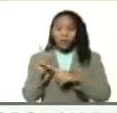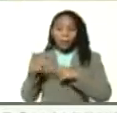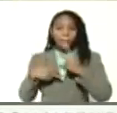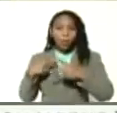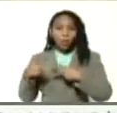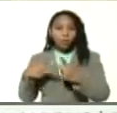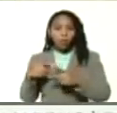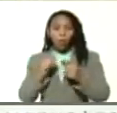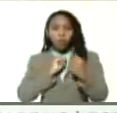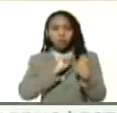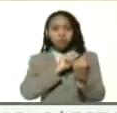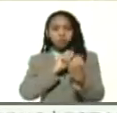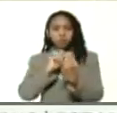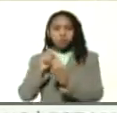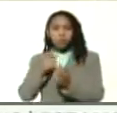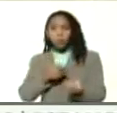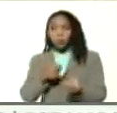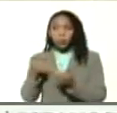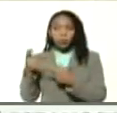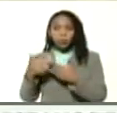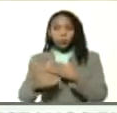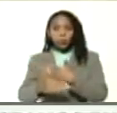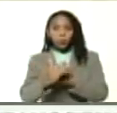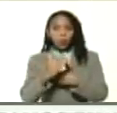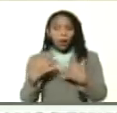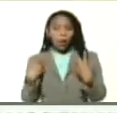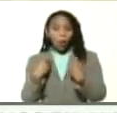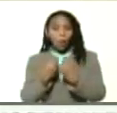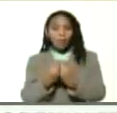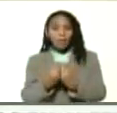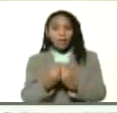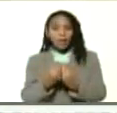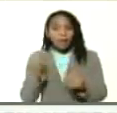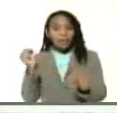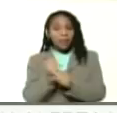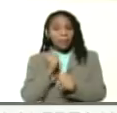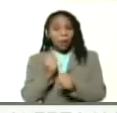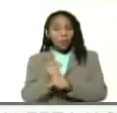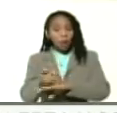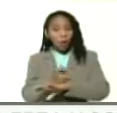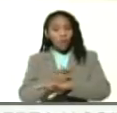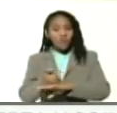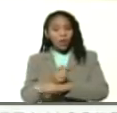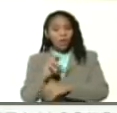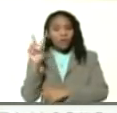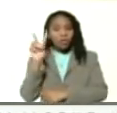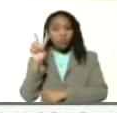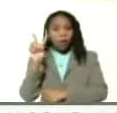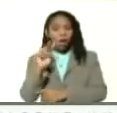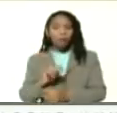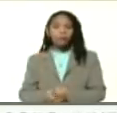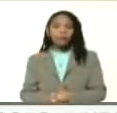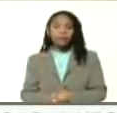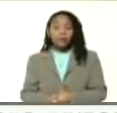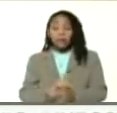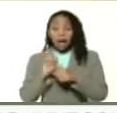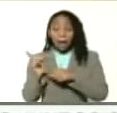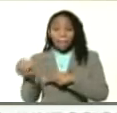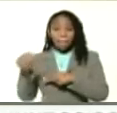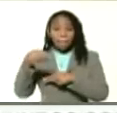de diálogo que se está llevando adelante para acompañar las gestiones del gobierno de Venezuela. Y allí